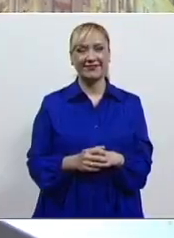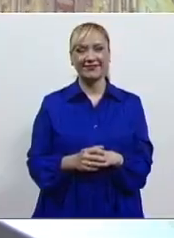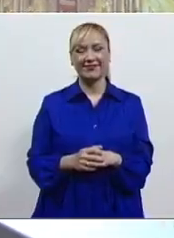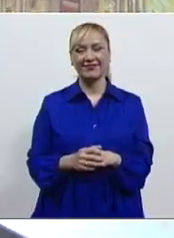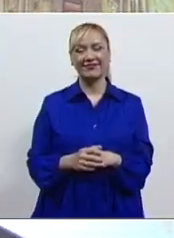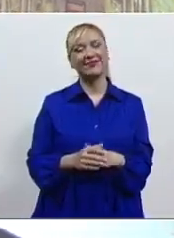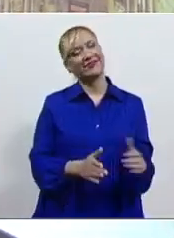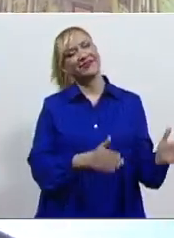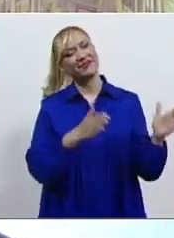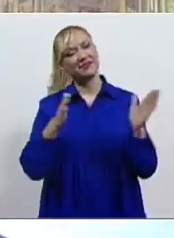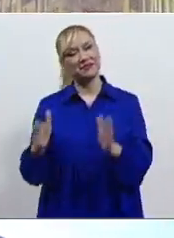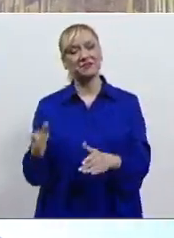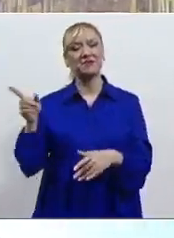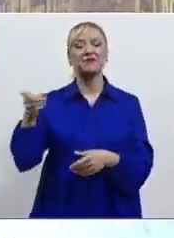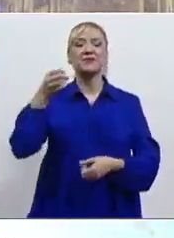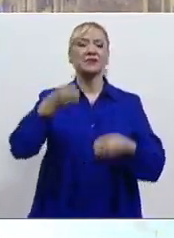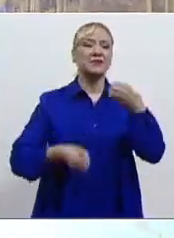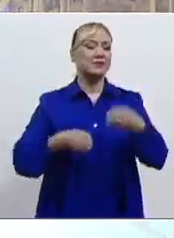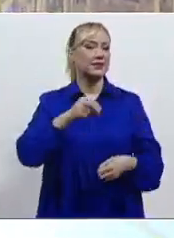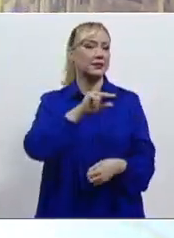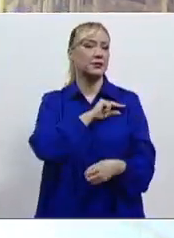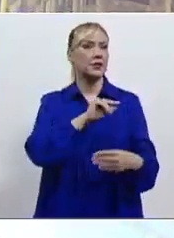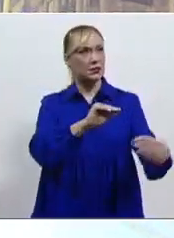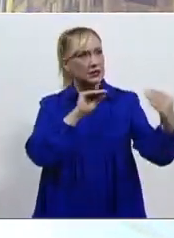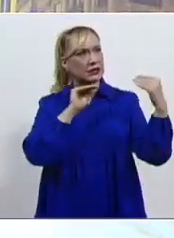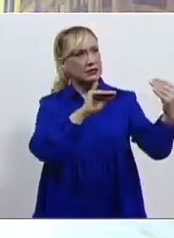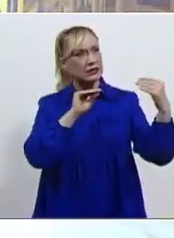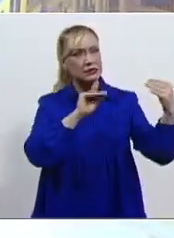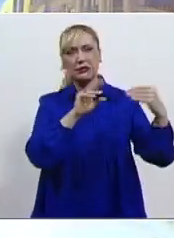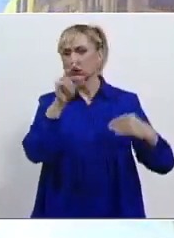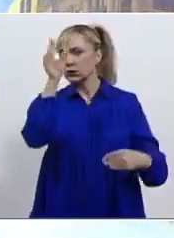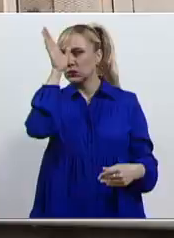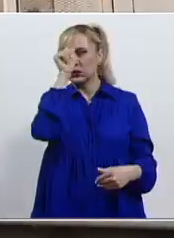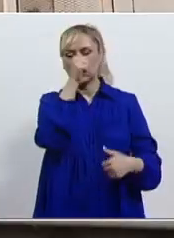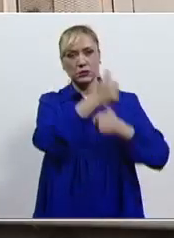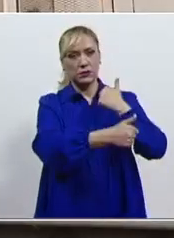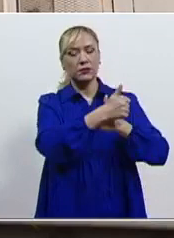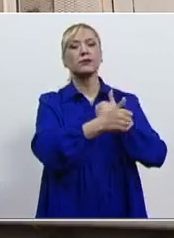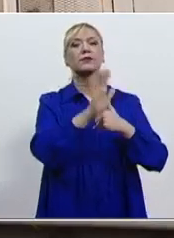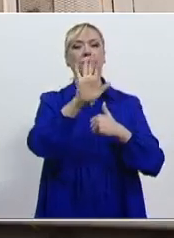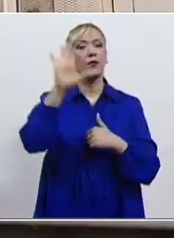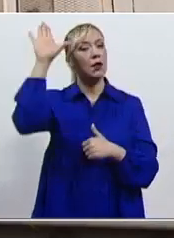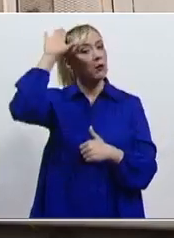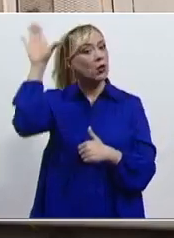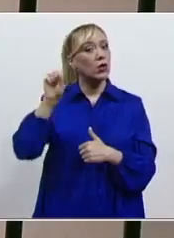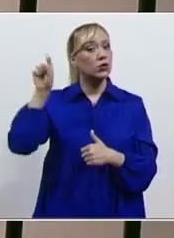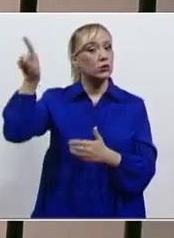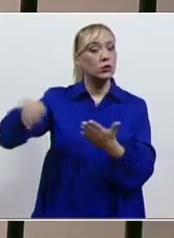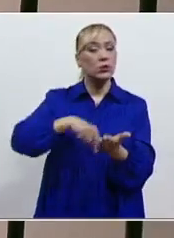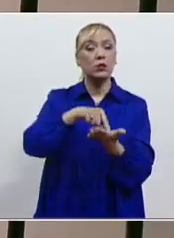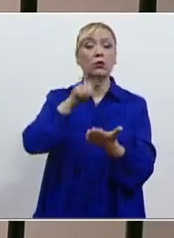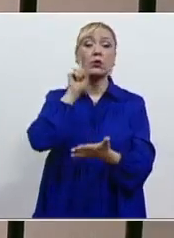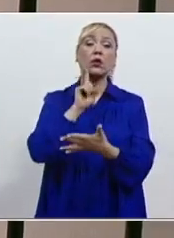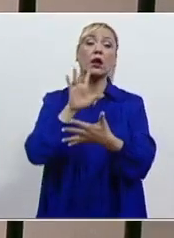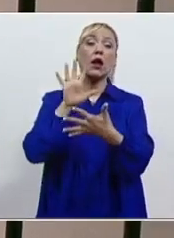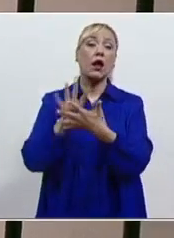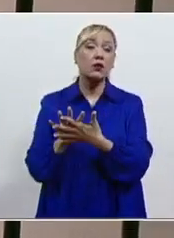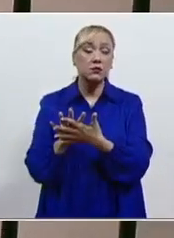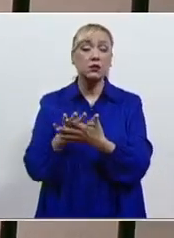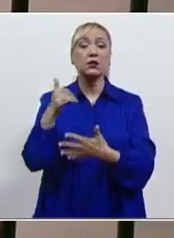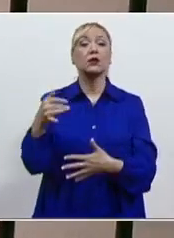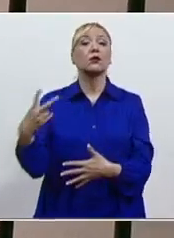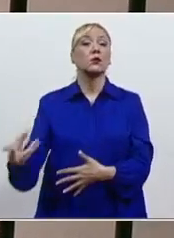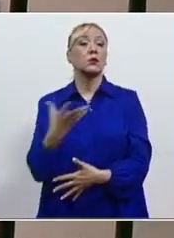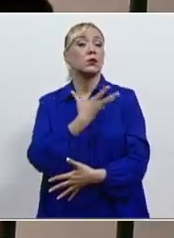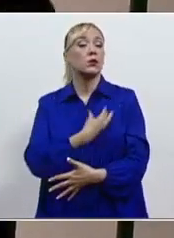En otra información, el Tribunal Colegiado de Apelación con sede en Morelos amparó a una mujer que se encuentra privada de la libertad para que las